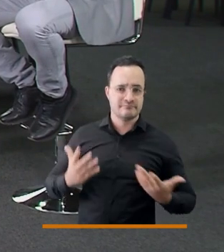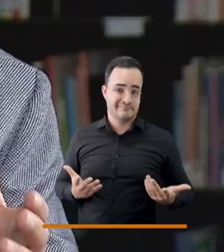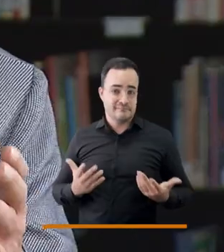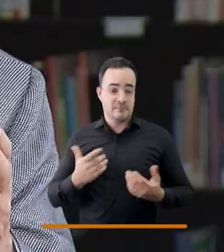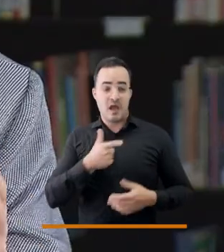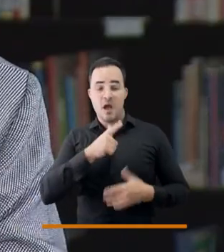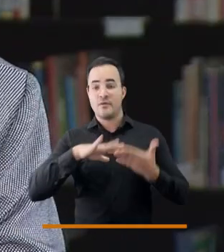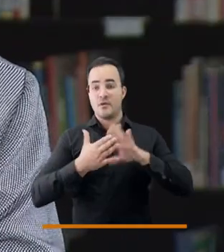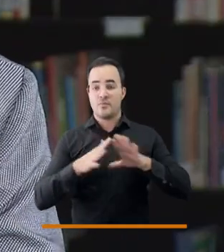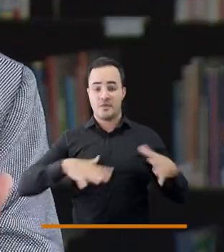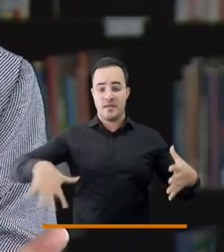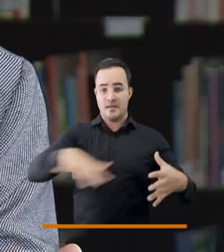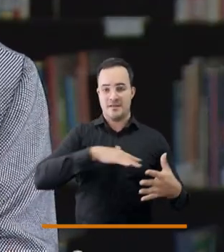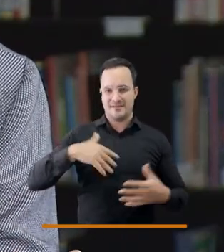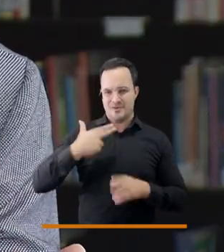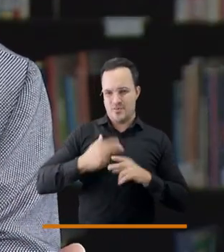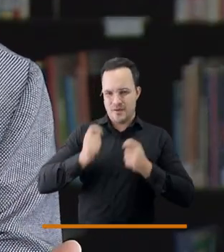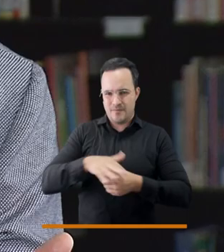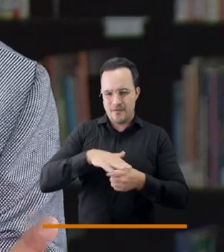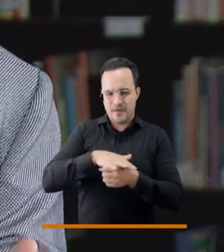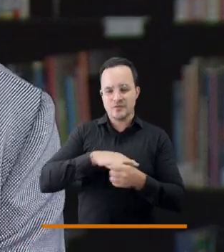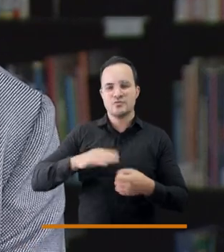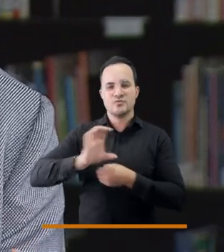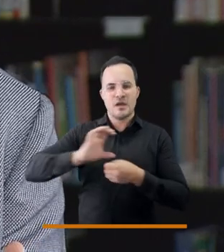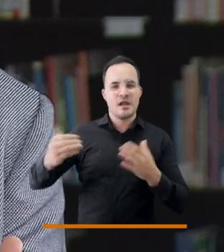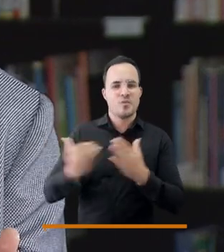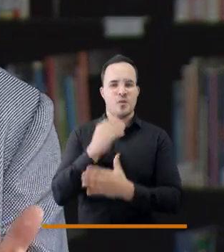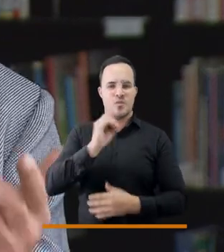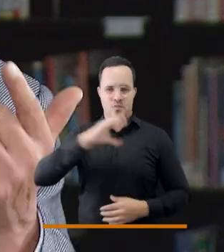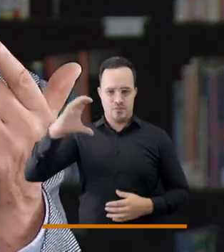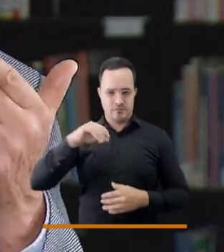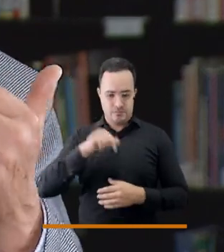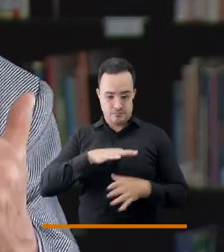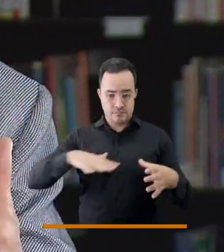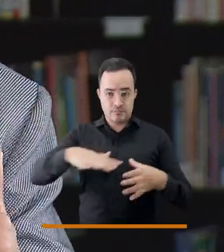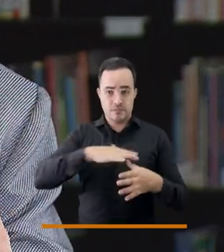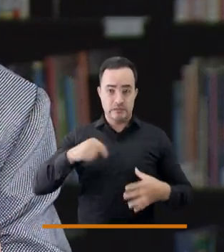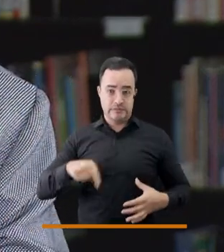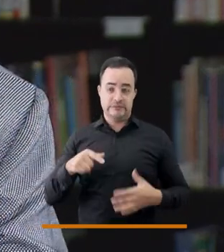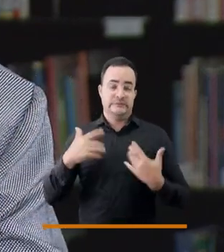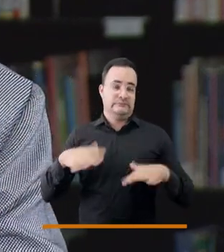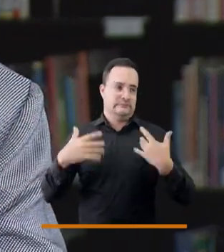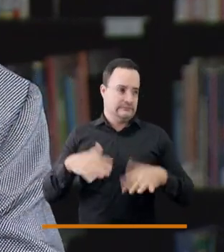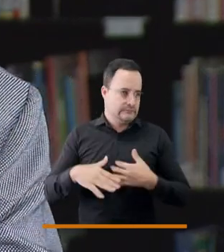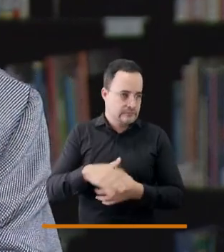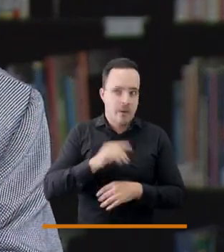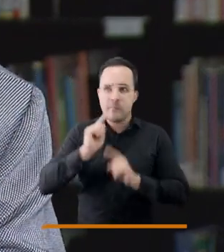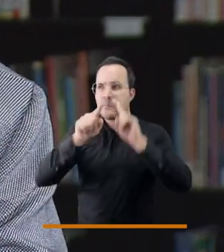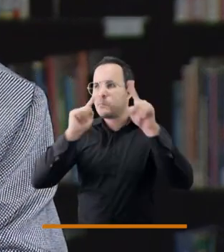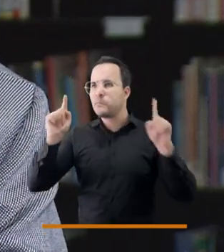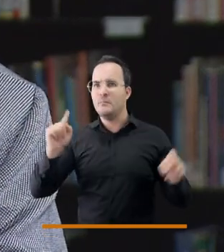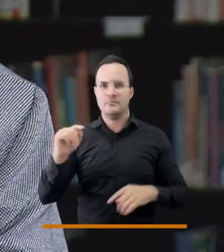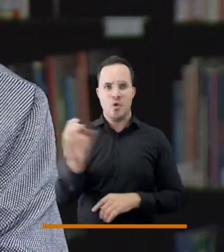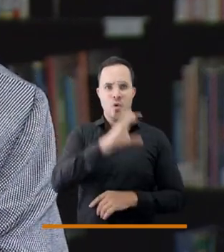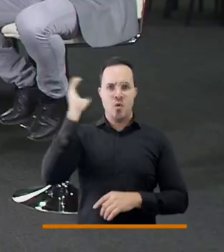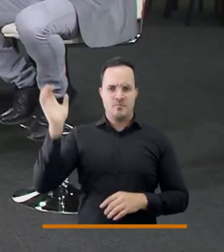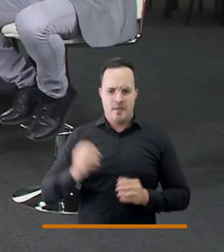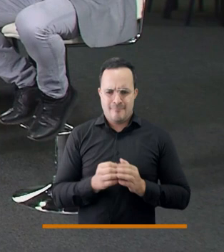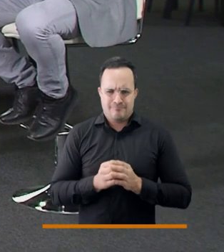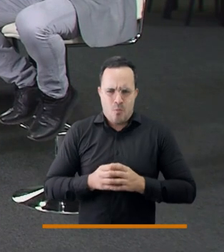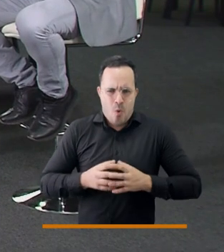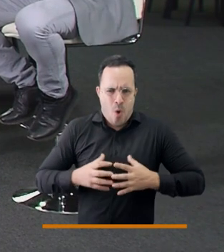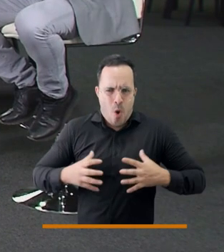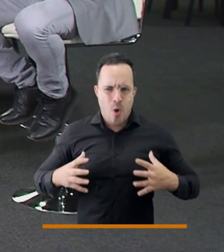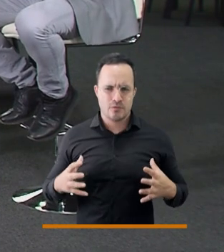comunidad como Ciudadela Nuevo Occidente, que es uno de los asentamientos urbanos más grandes del